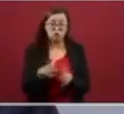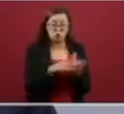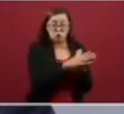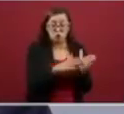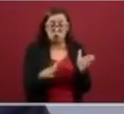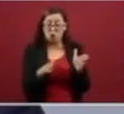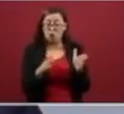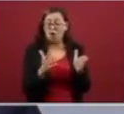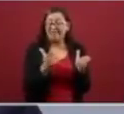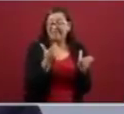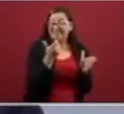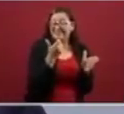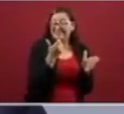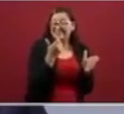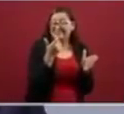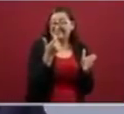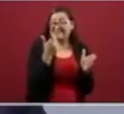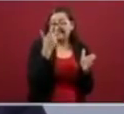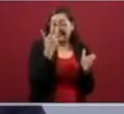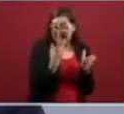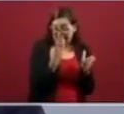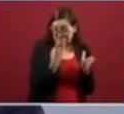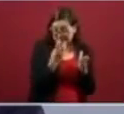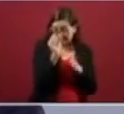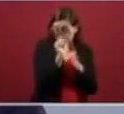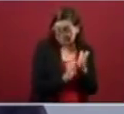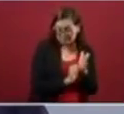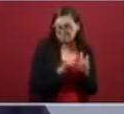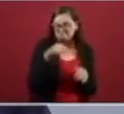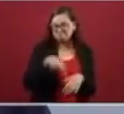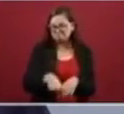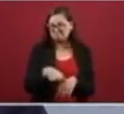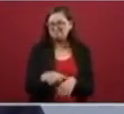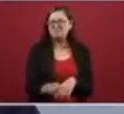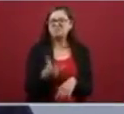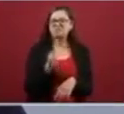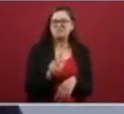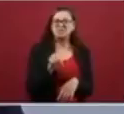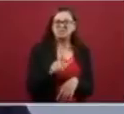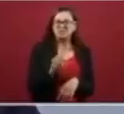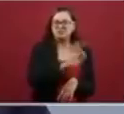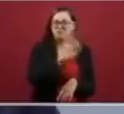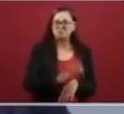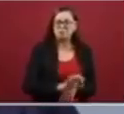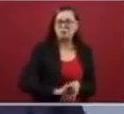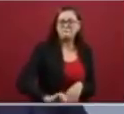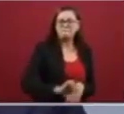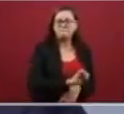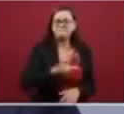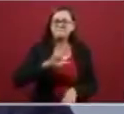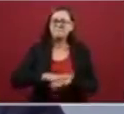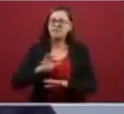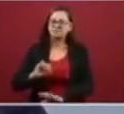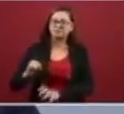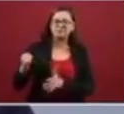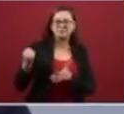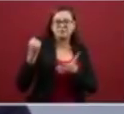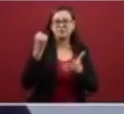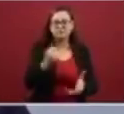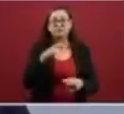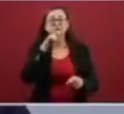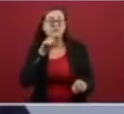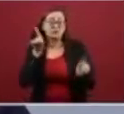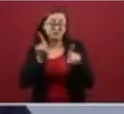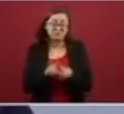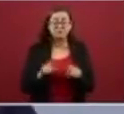De diciembre a mayo de este año, las reservas internacionales han crecido en más de